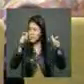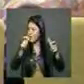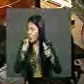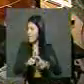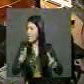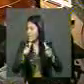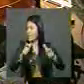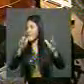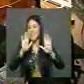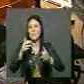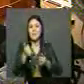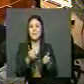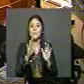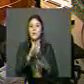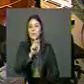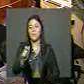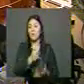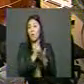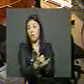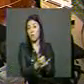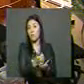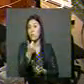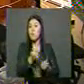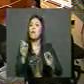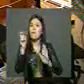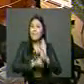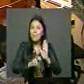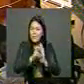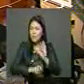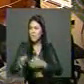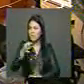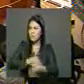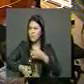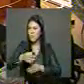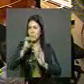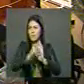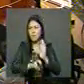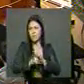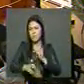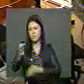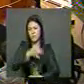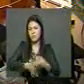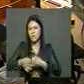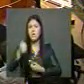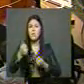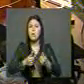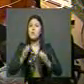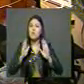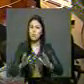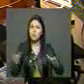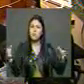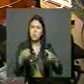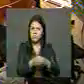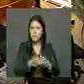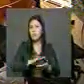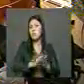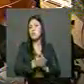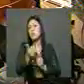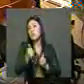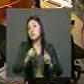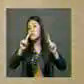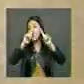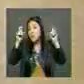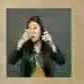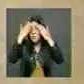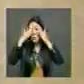o de la ciudadanía, más que sustituirles. La teoría del reemplazo, decidir por ellos, simplemente profundiza las deficiencias de estas democracias